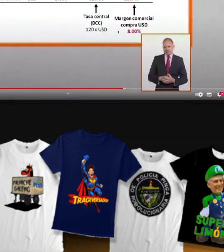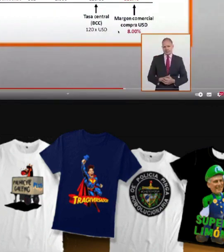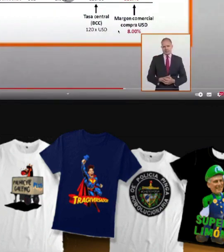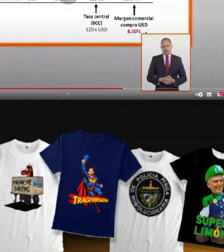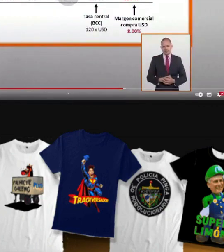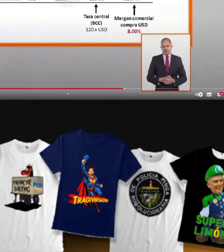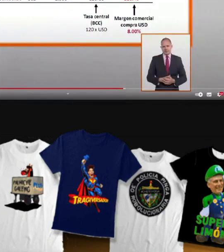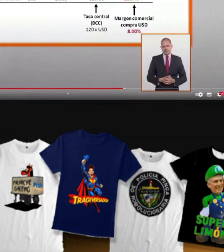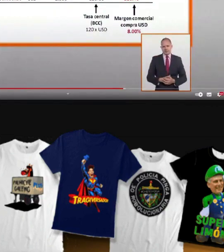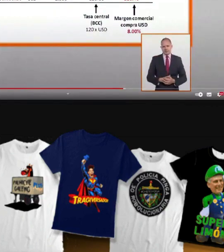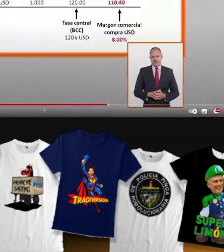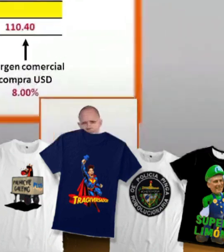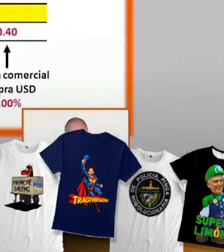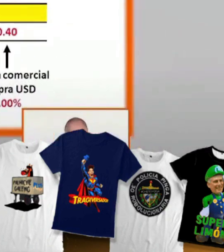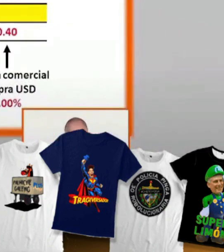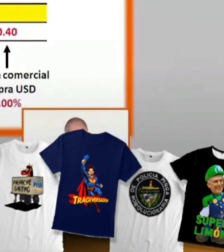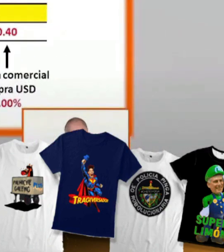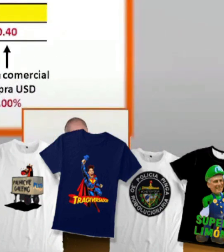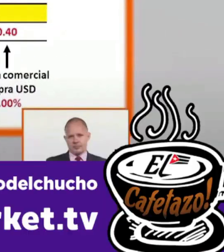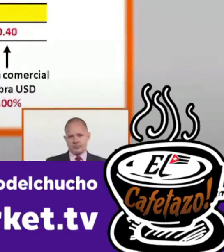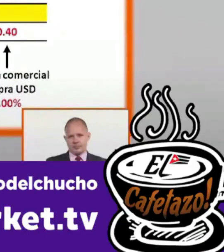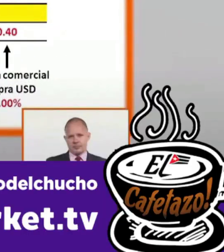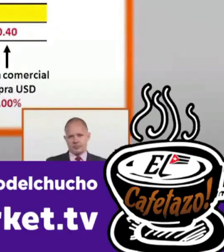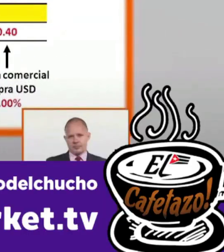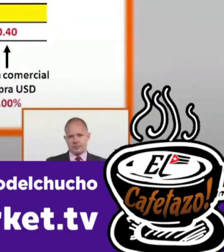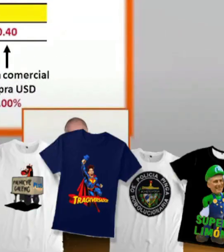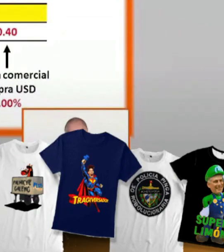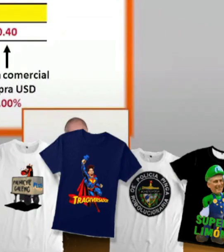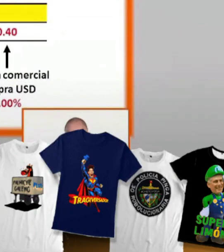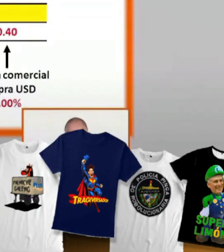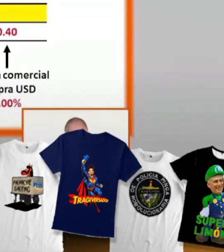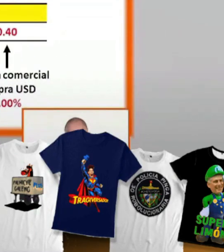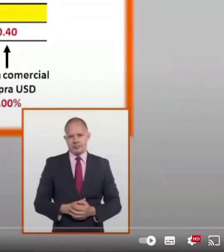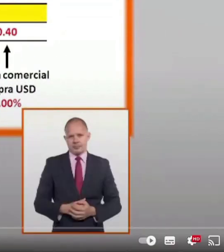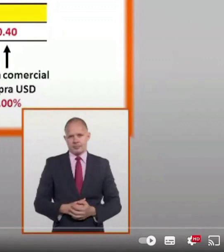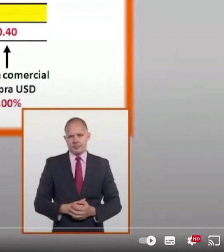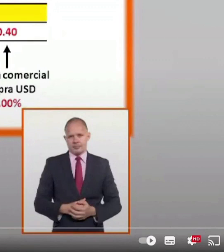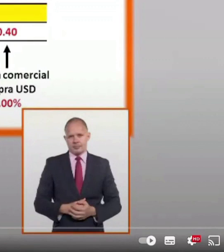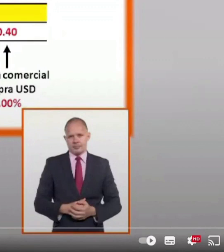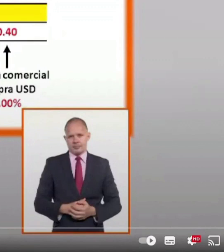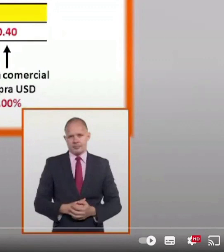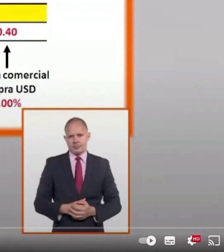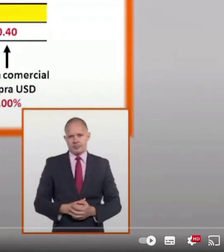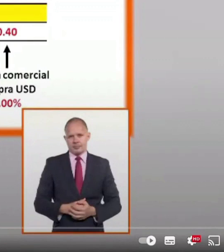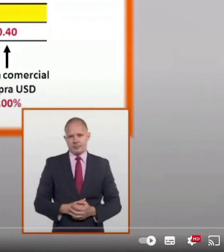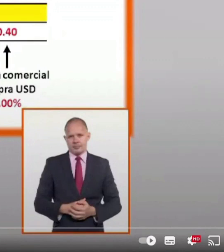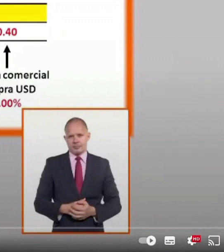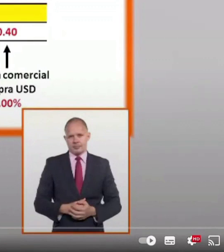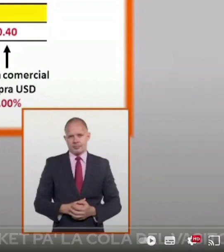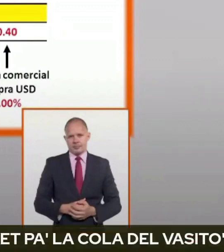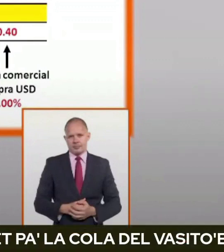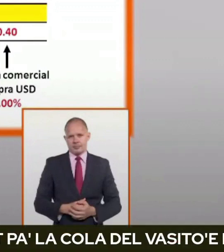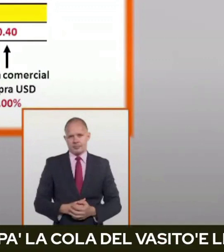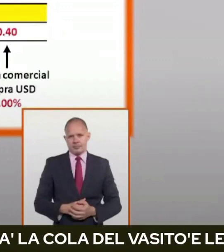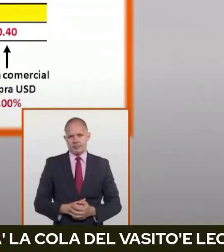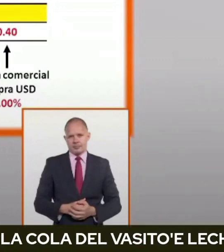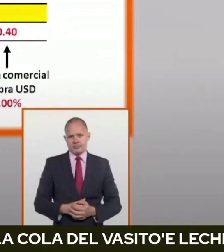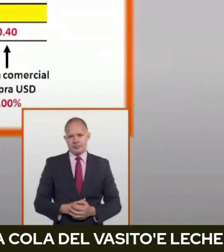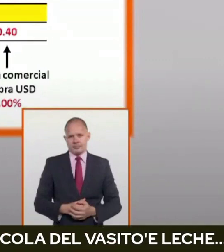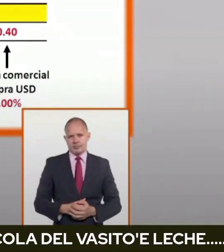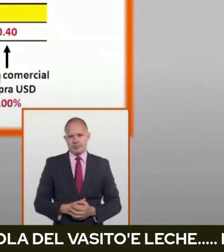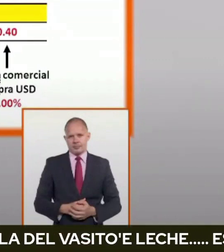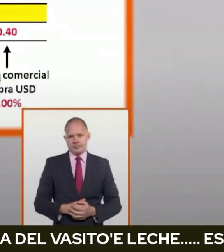poco para explicar vamos a porque estoy esto es parte de lo que el círculo paradigma para